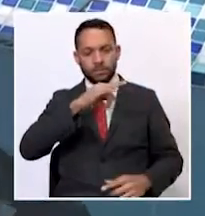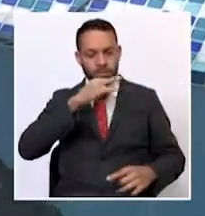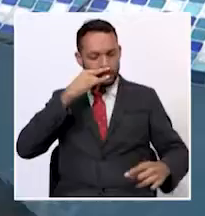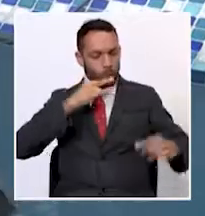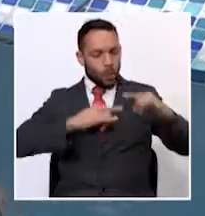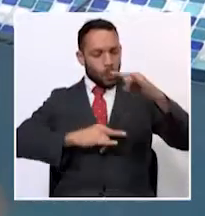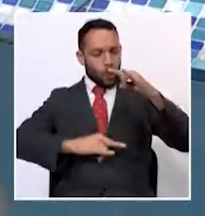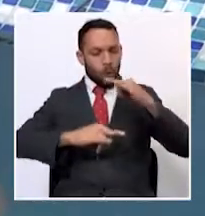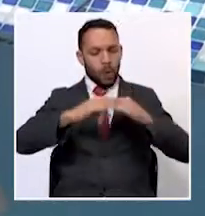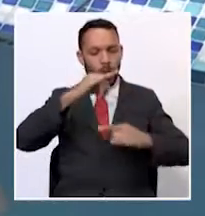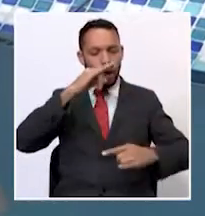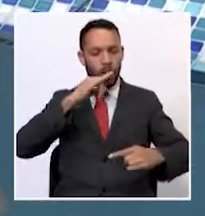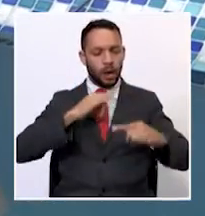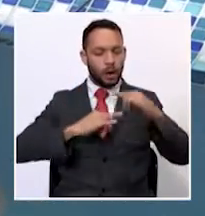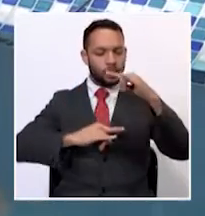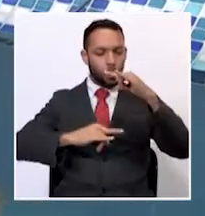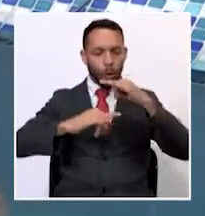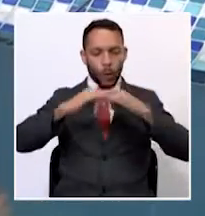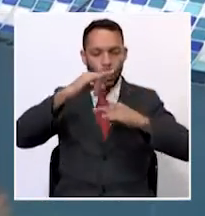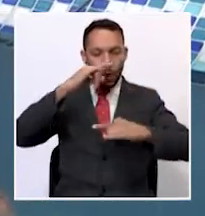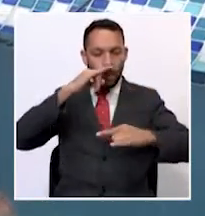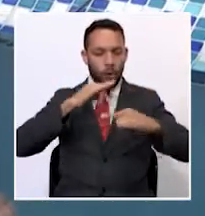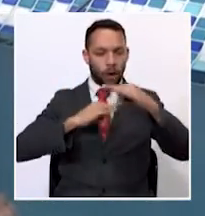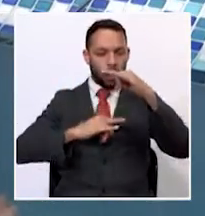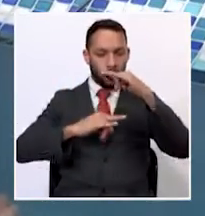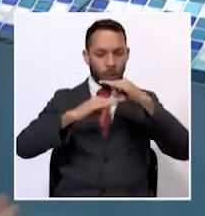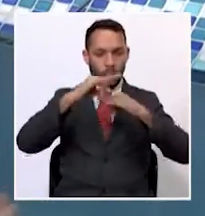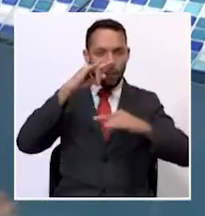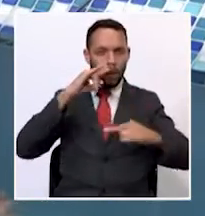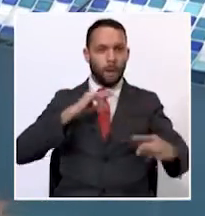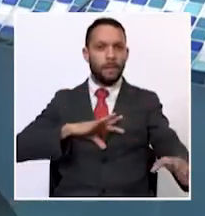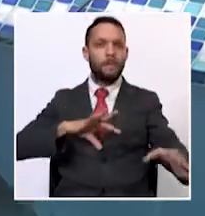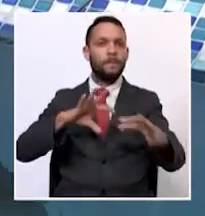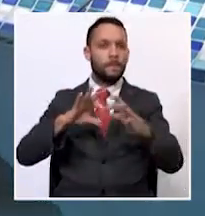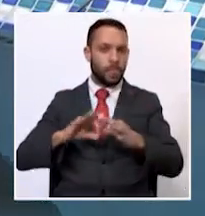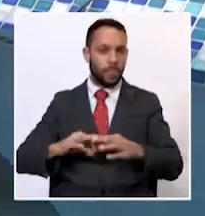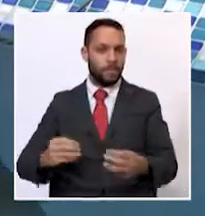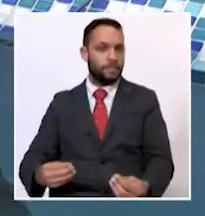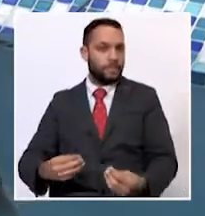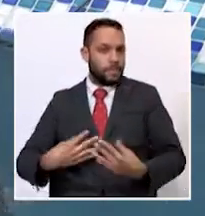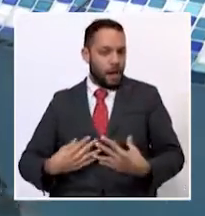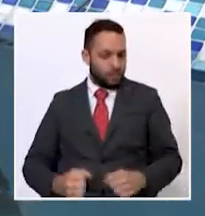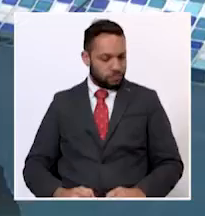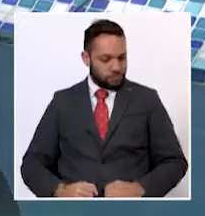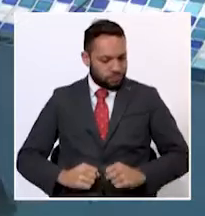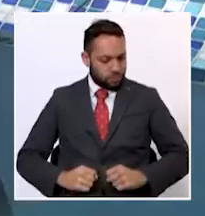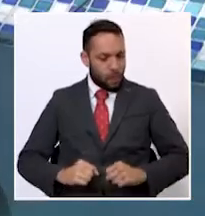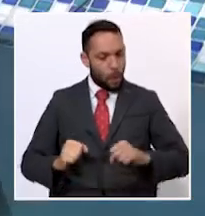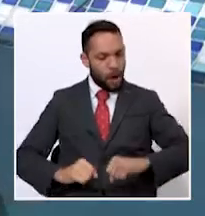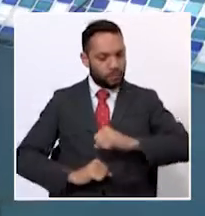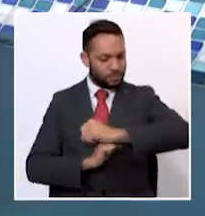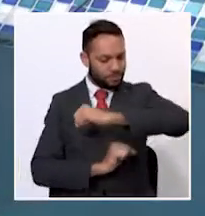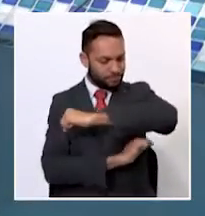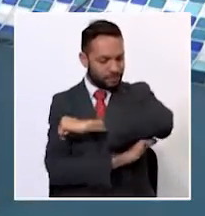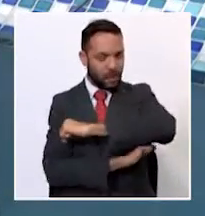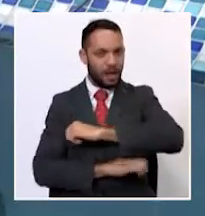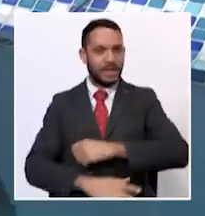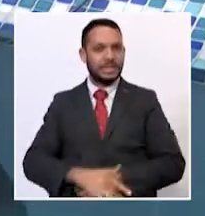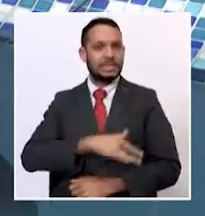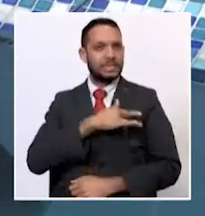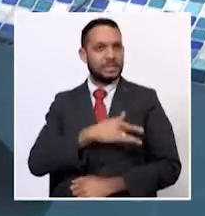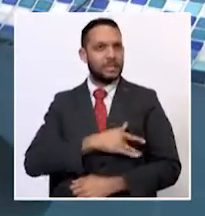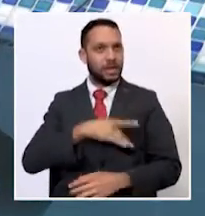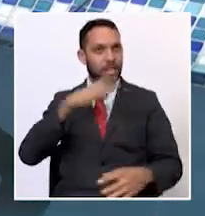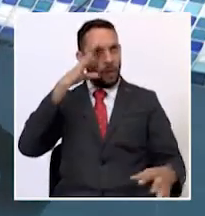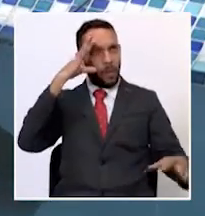trabajo sea más fluido y que lo que el paciente reciba sea de verdad algo que lleve sus